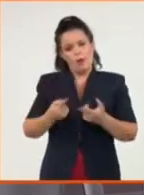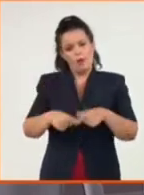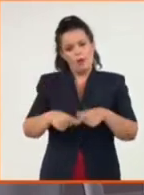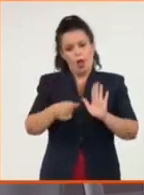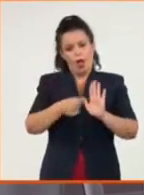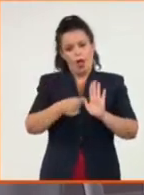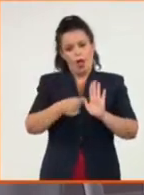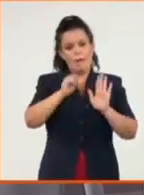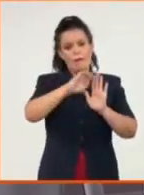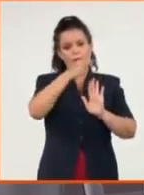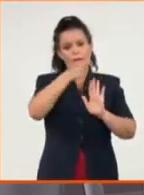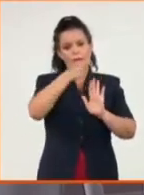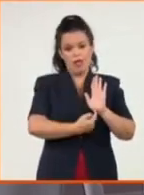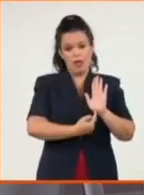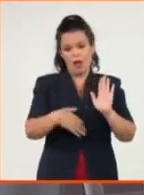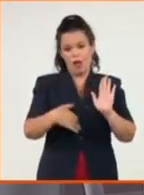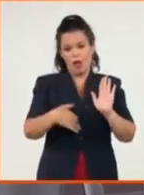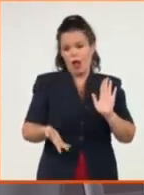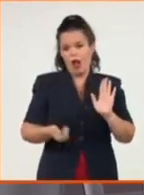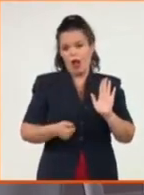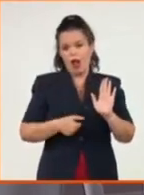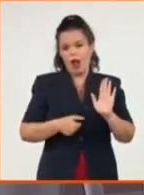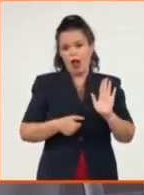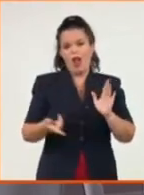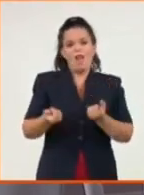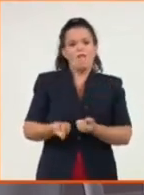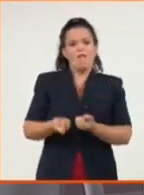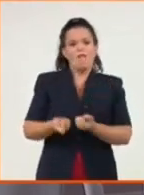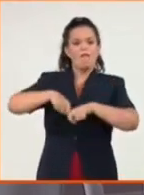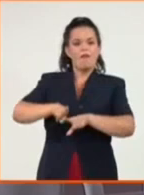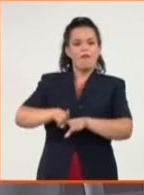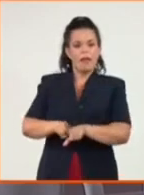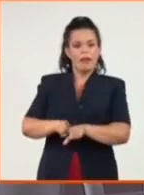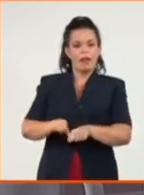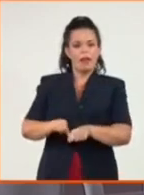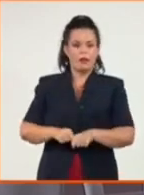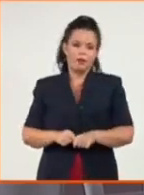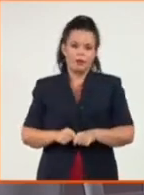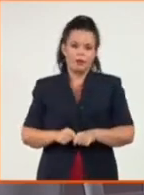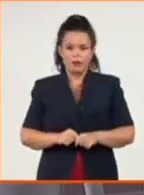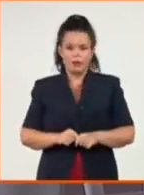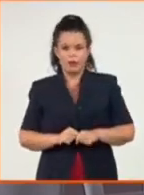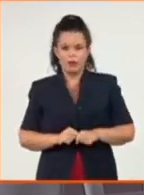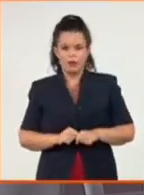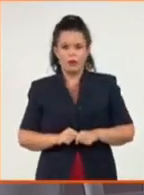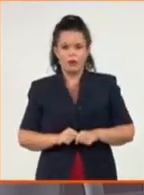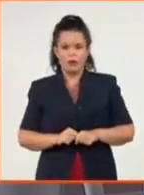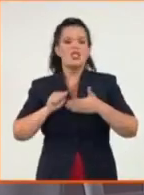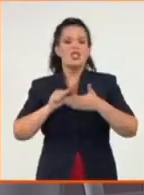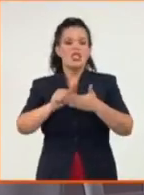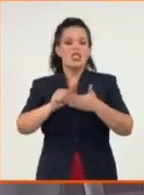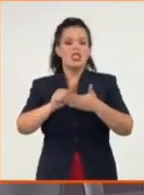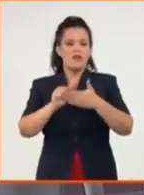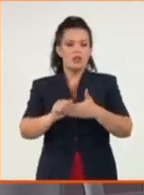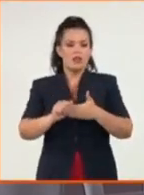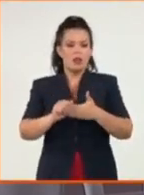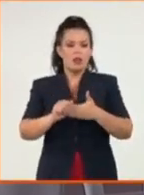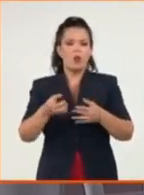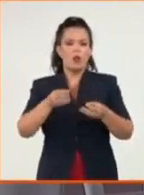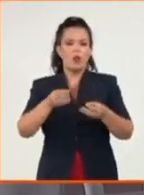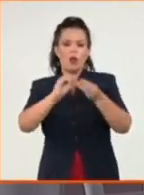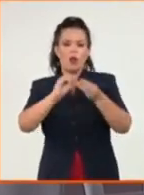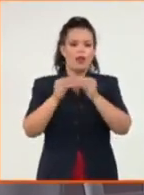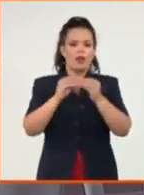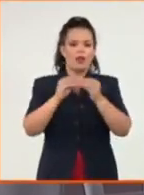venta por el comercio electrónico de sistemas fotovoltaicos con servicio de instalación por ccoo presten esta medida está